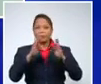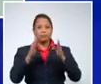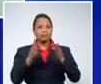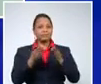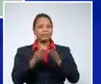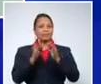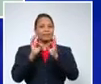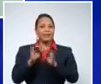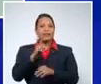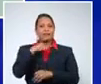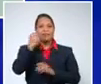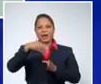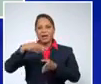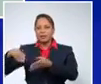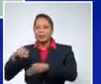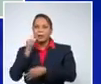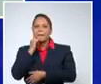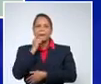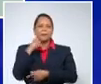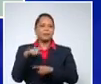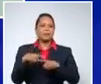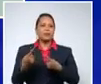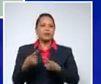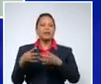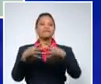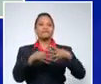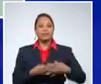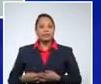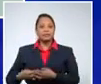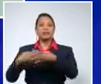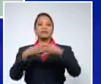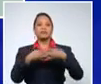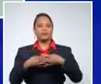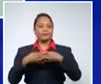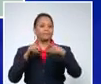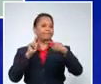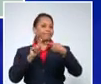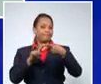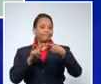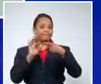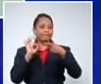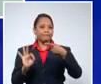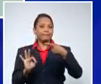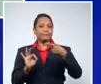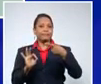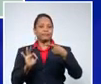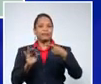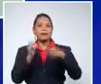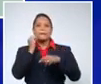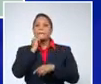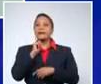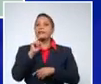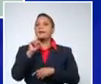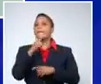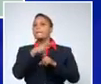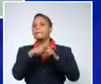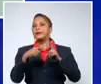más fallecidos, pues Estados Unidos, como también se conoce, con más de